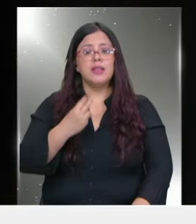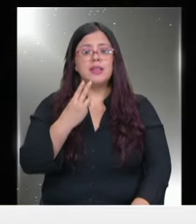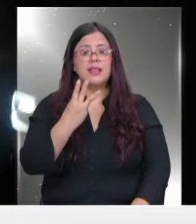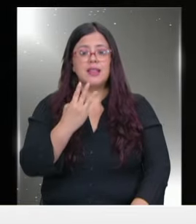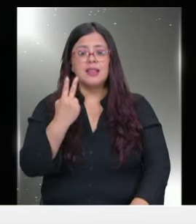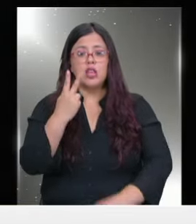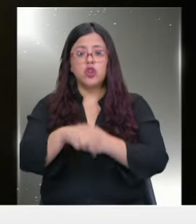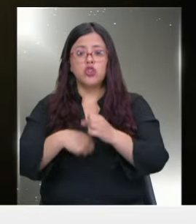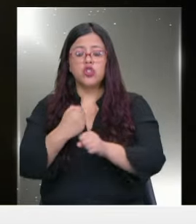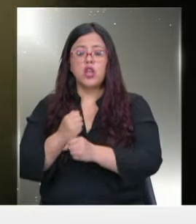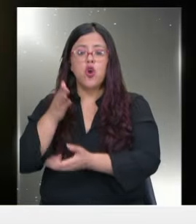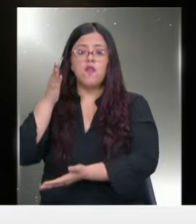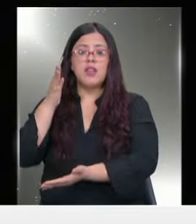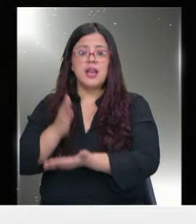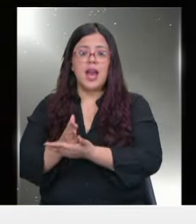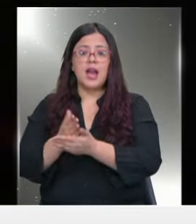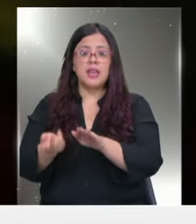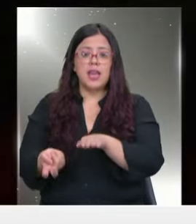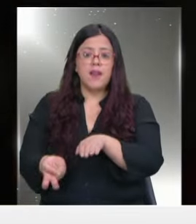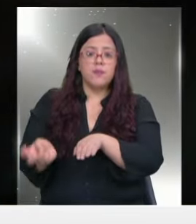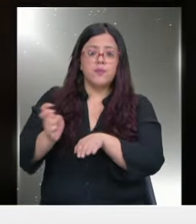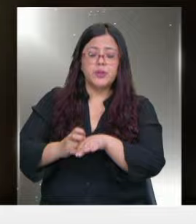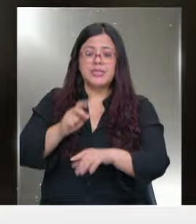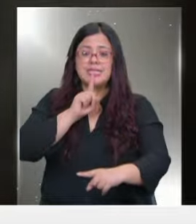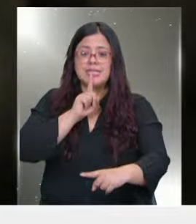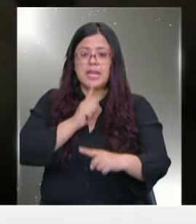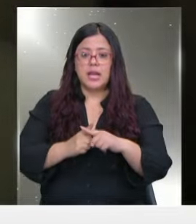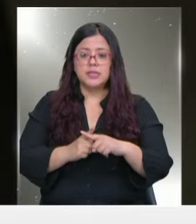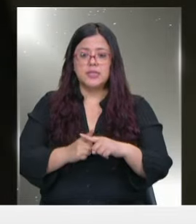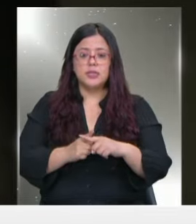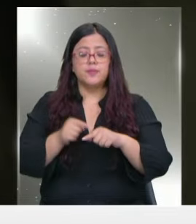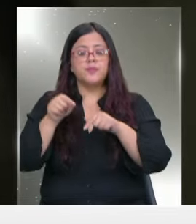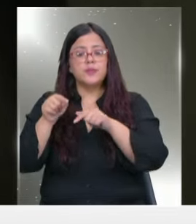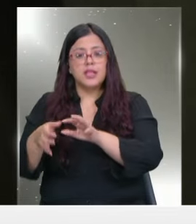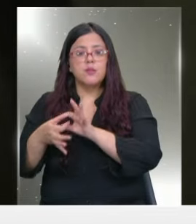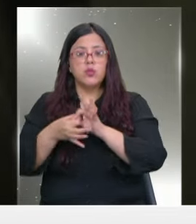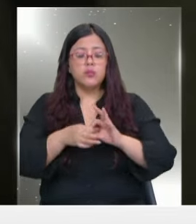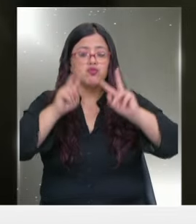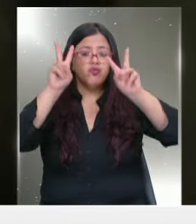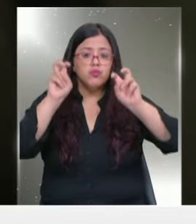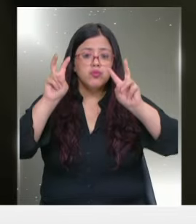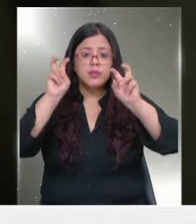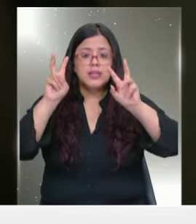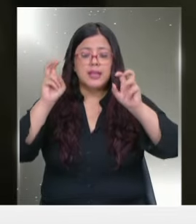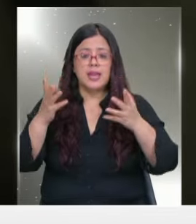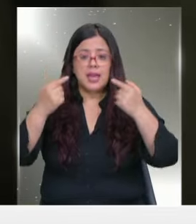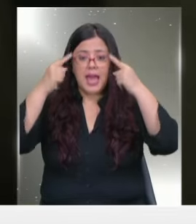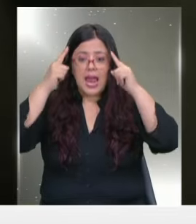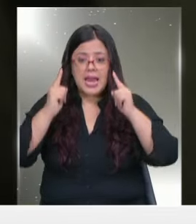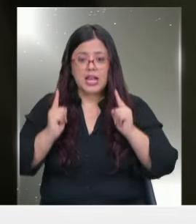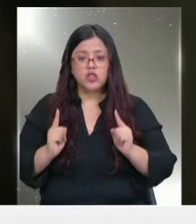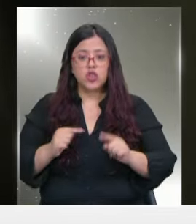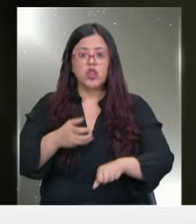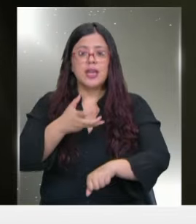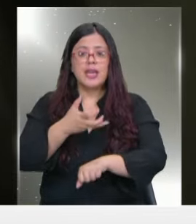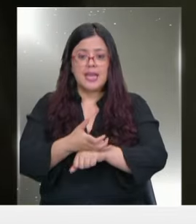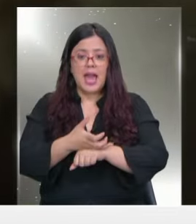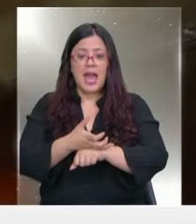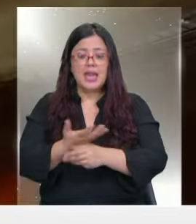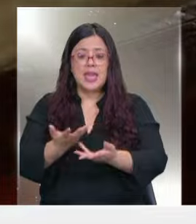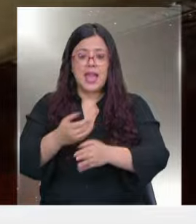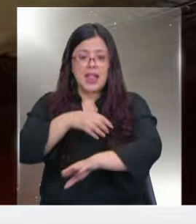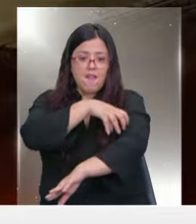fue forzada a subirse al taxi, lo que explicaría supuestamente las lesiones que presenta en uno